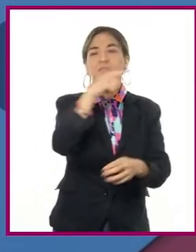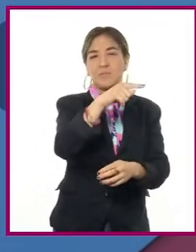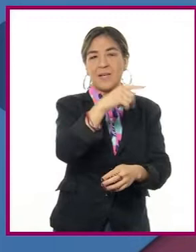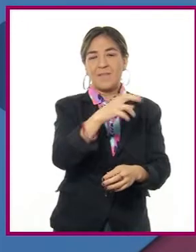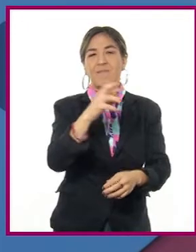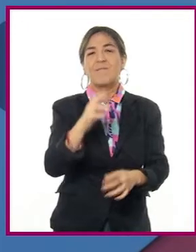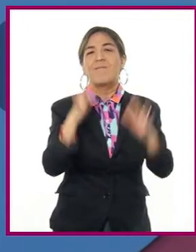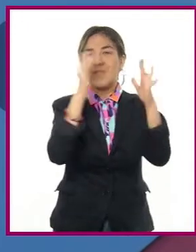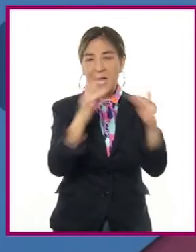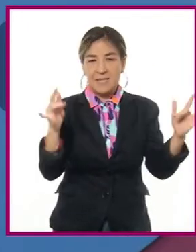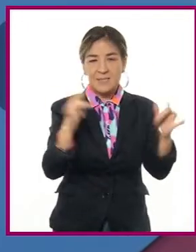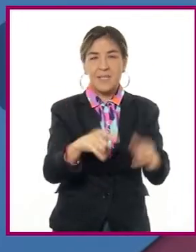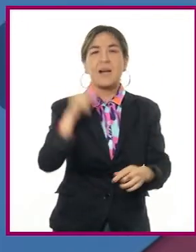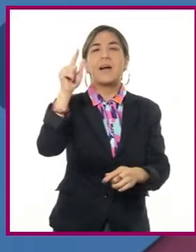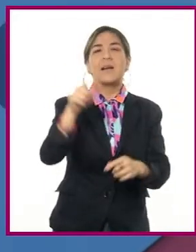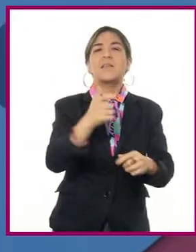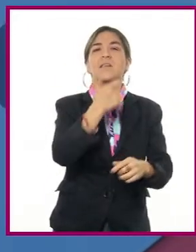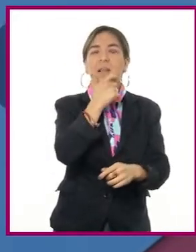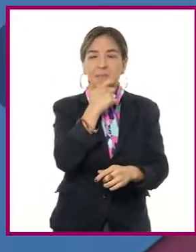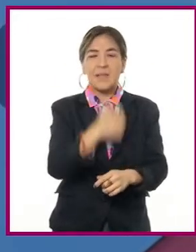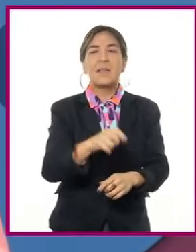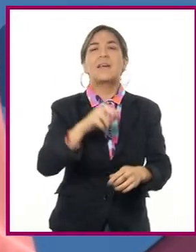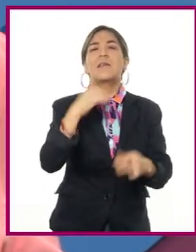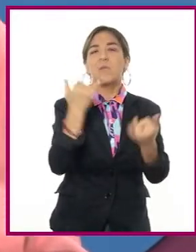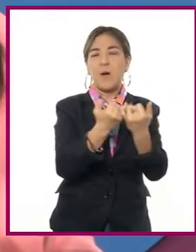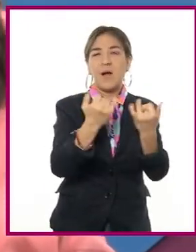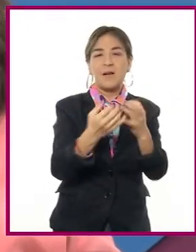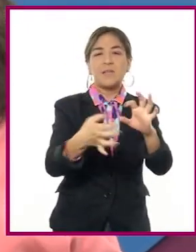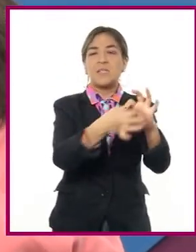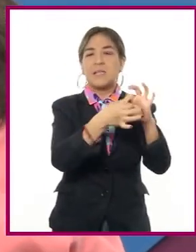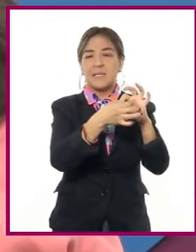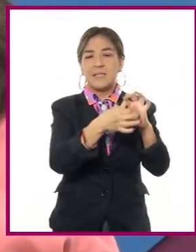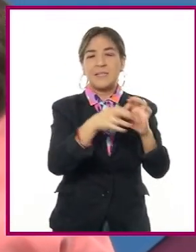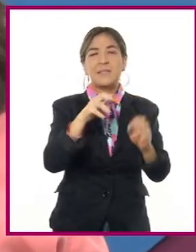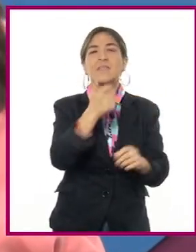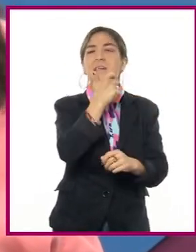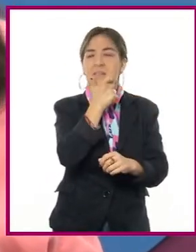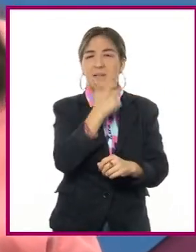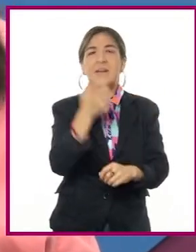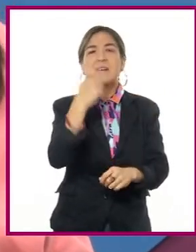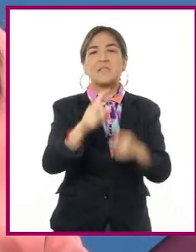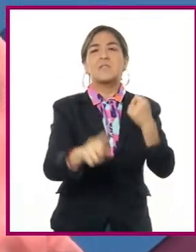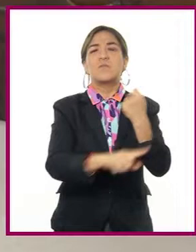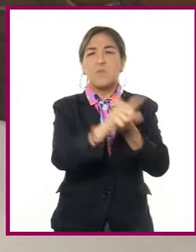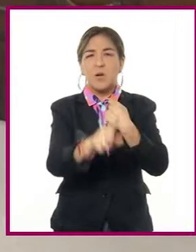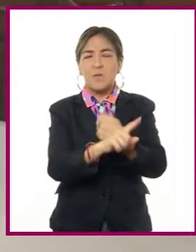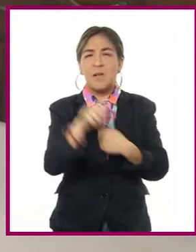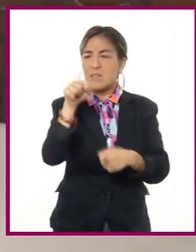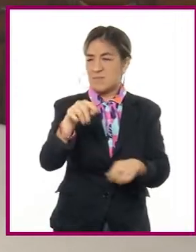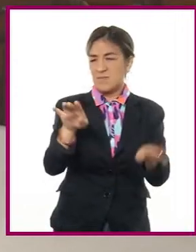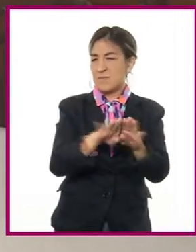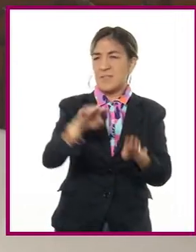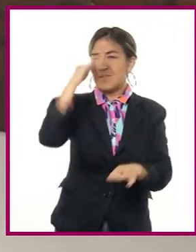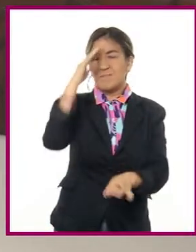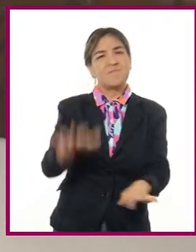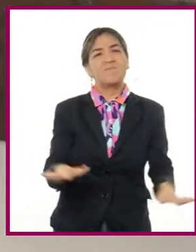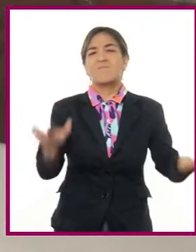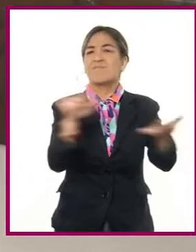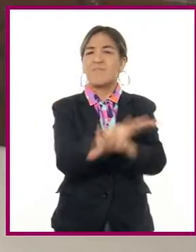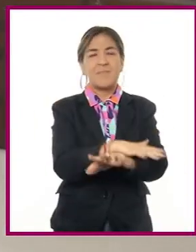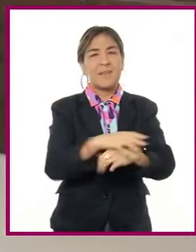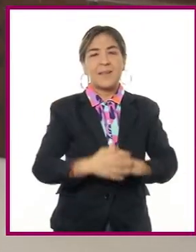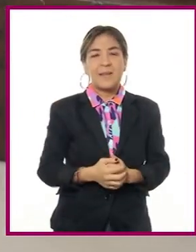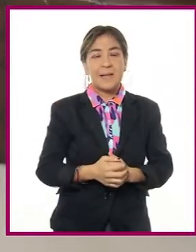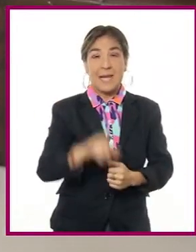contrincantes. Sin embargo, en 1917 hubo dos sucesos que cambiaron el curso de la guerra. Por un